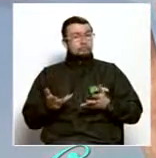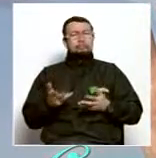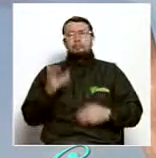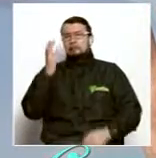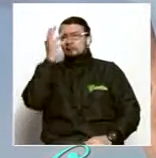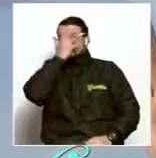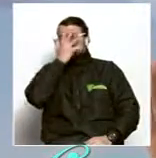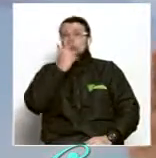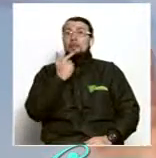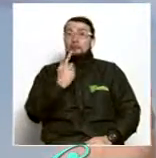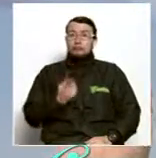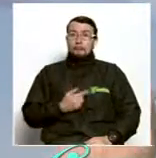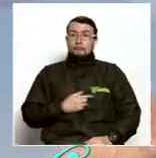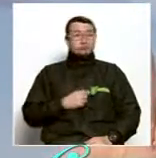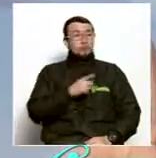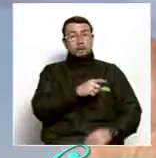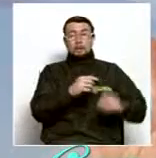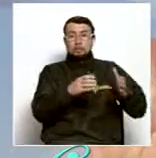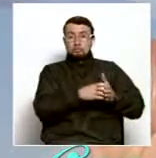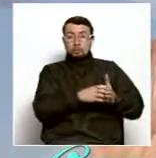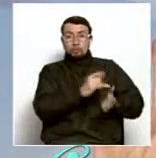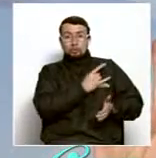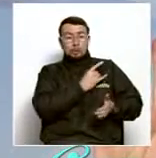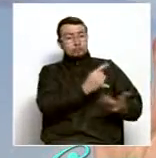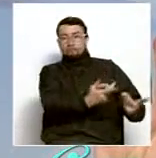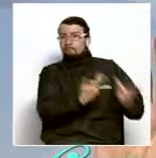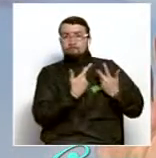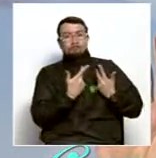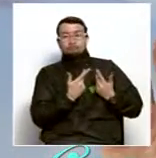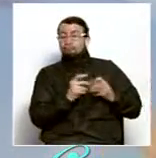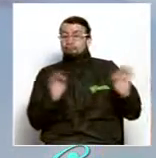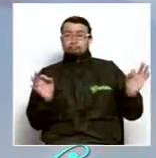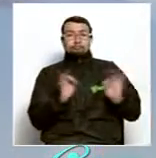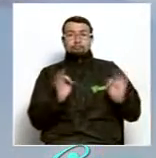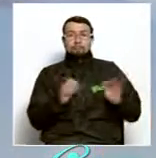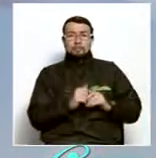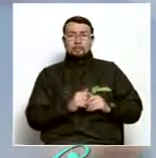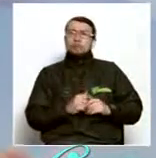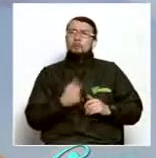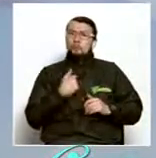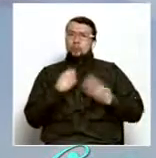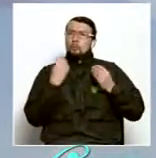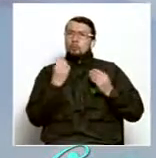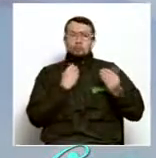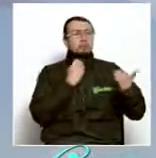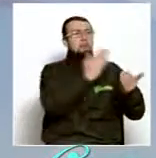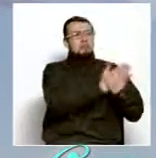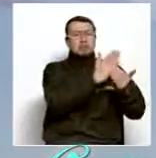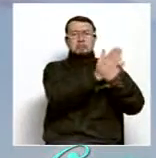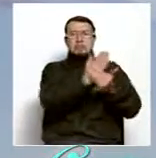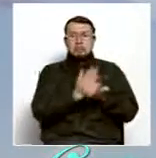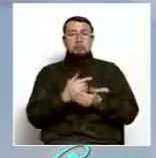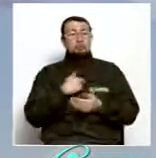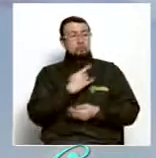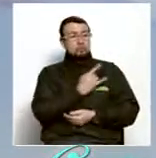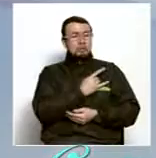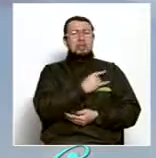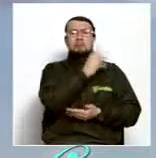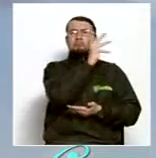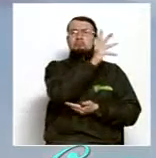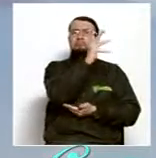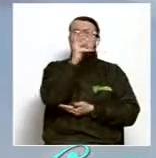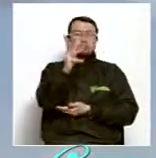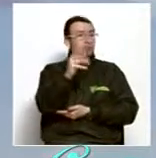uno esto, no lo enseñan en las facultades de medicina. He estado en muchas facultades, he dado conferencias en muchas